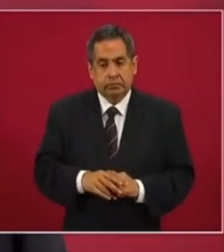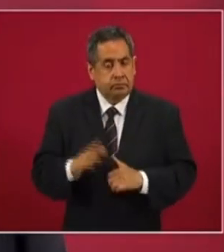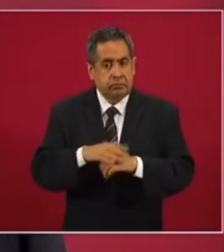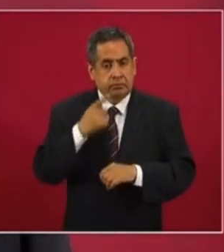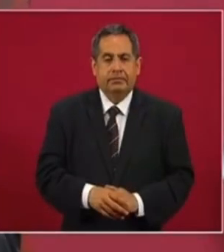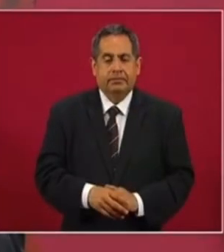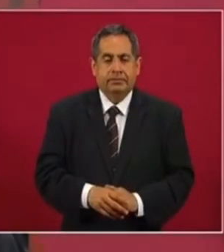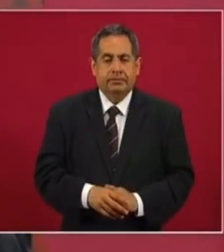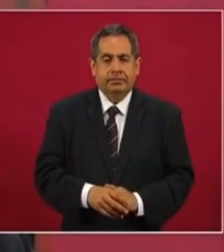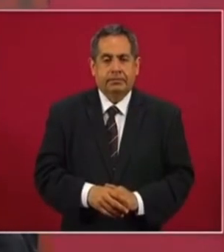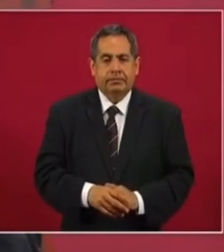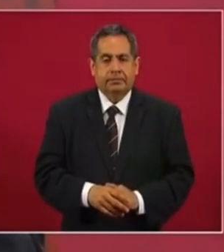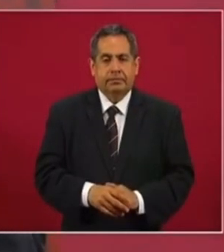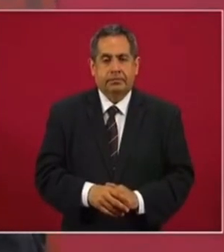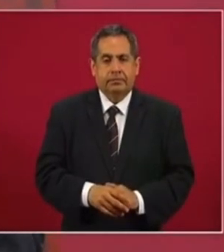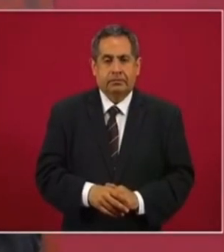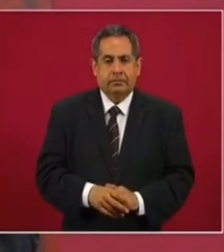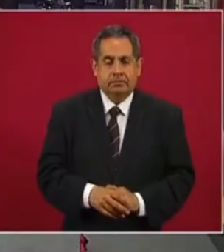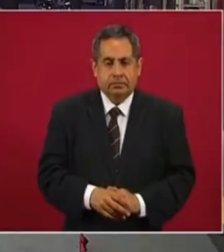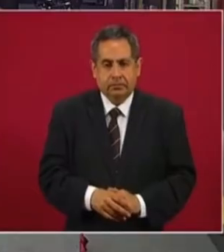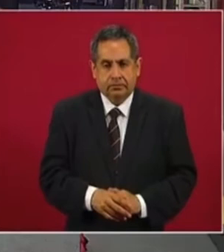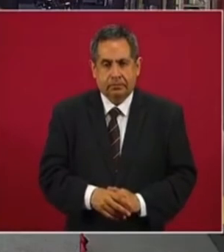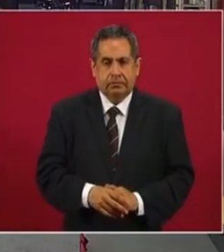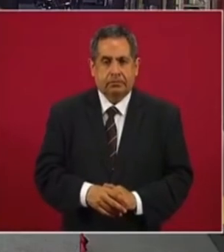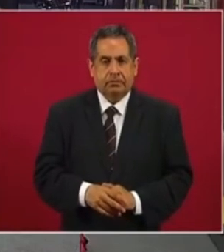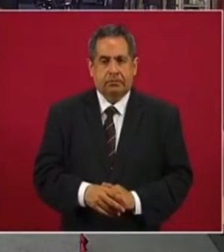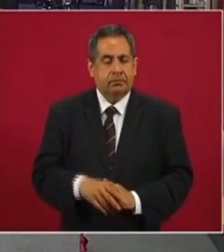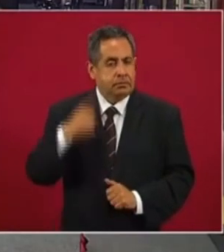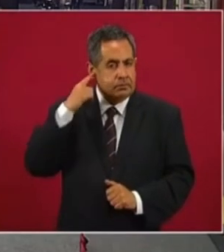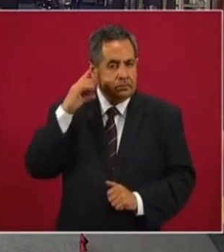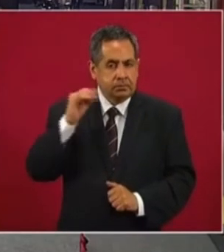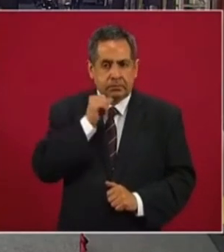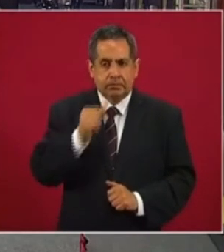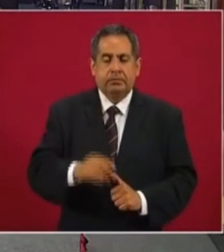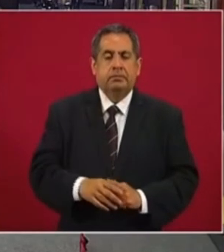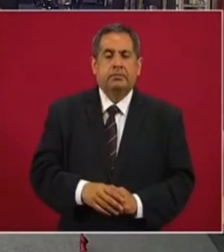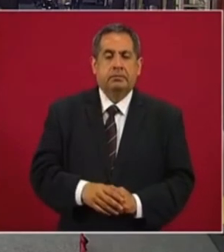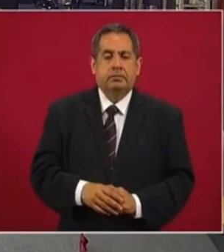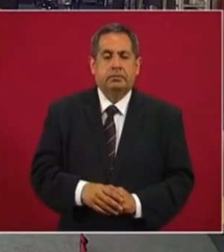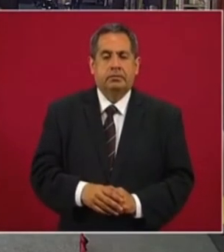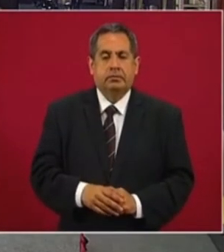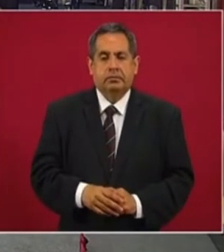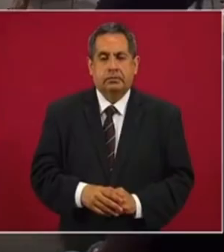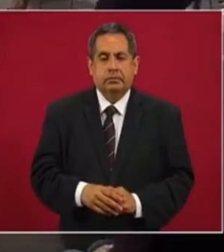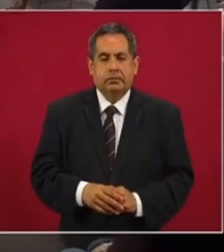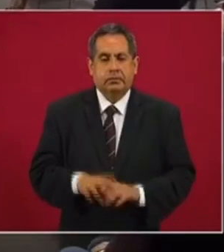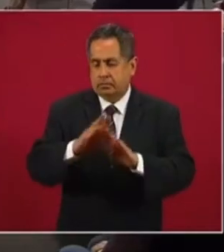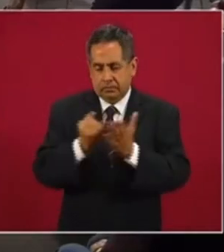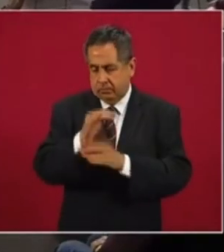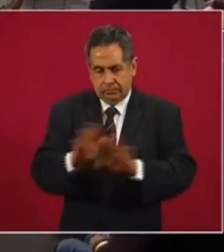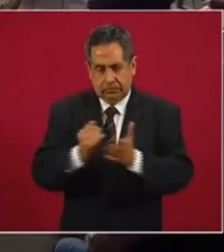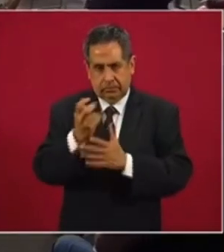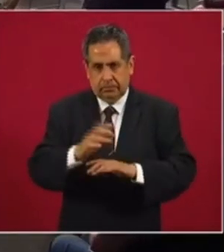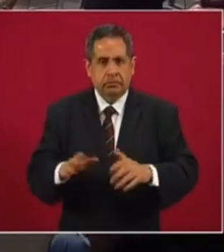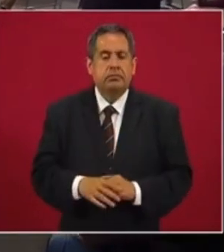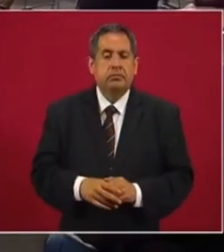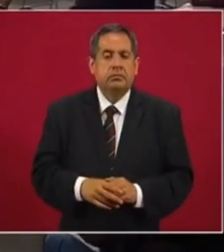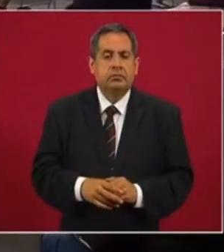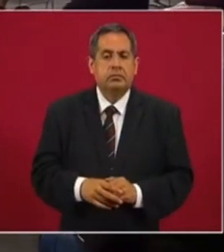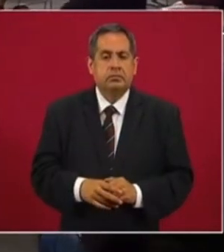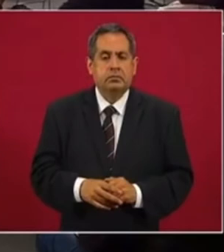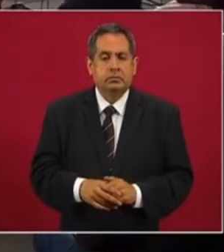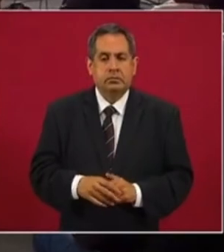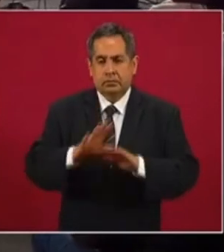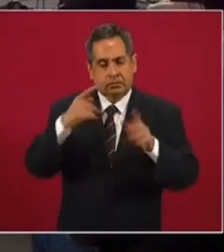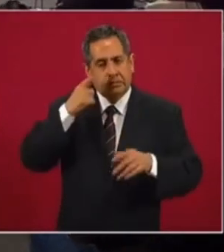Porque ya quedamos. ¿Van a irse con licencia o con una renuncia definitiva a su cargo? Ya, definitivo. Si no se contiene y no llegan